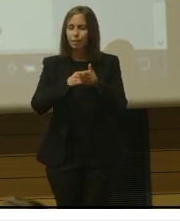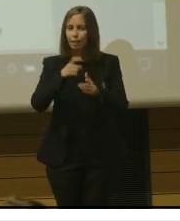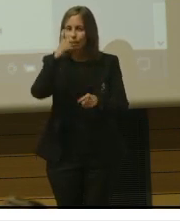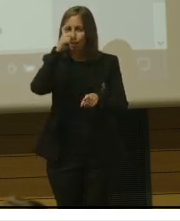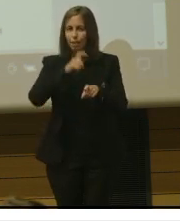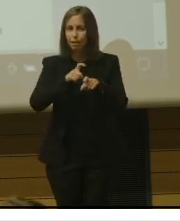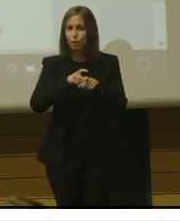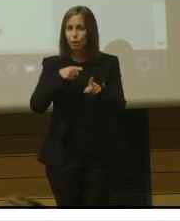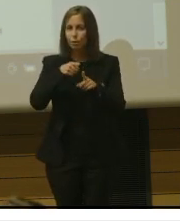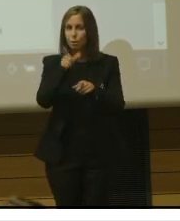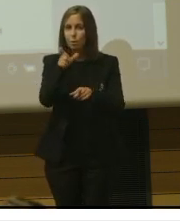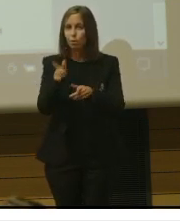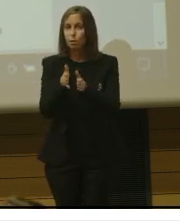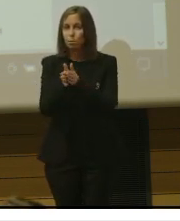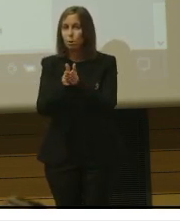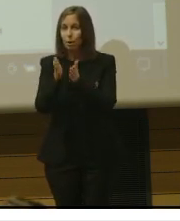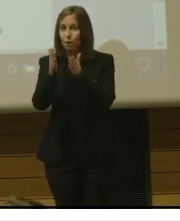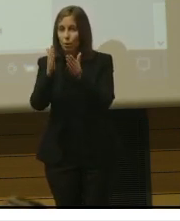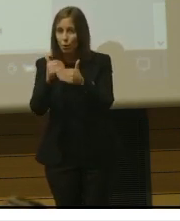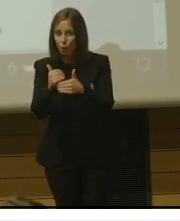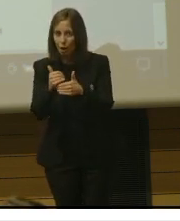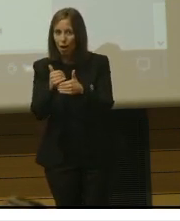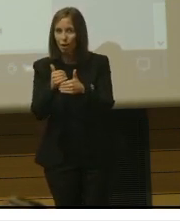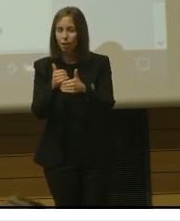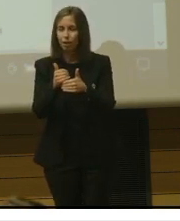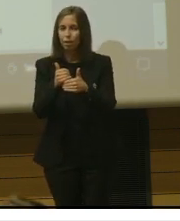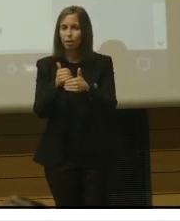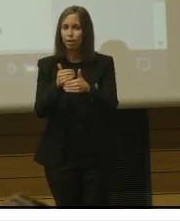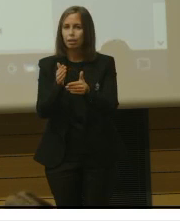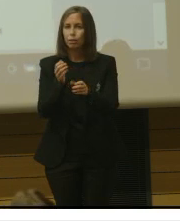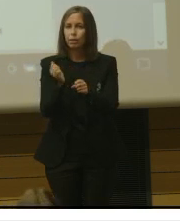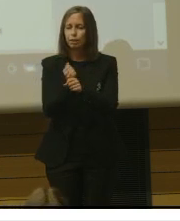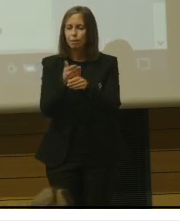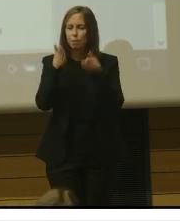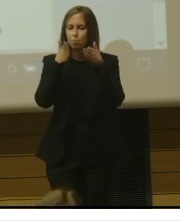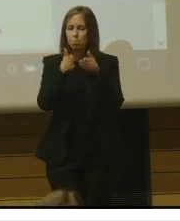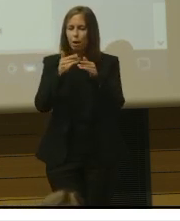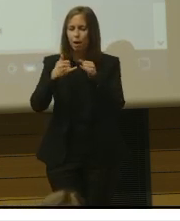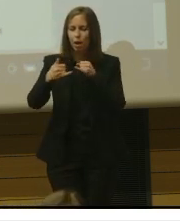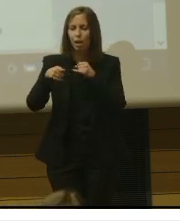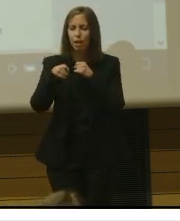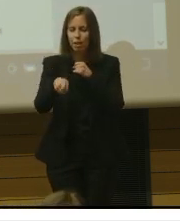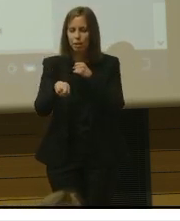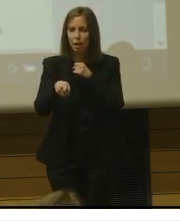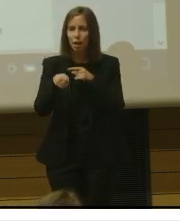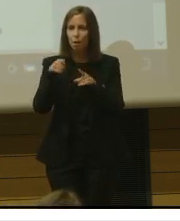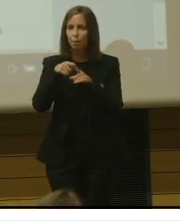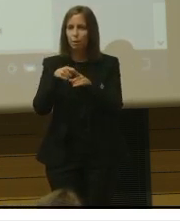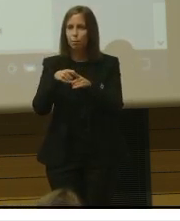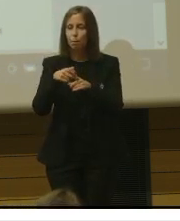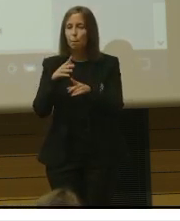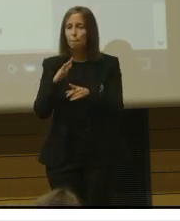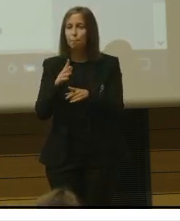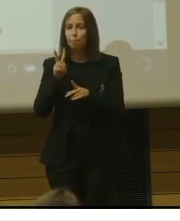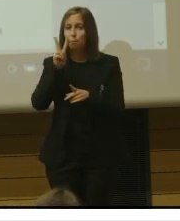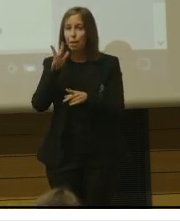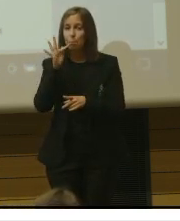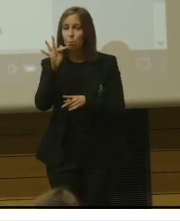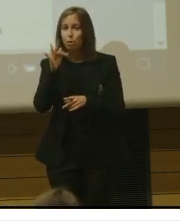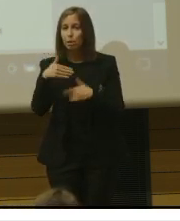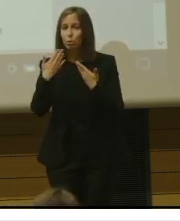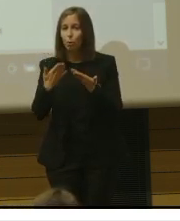poco motivada, ¿no? La entrevista motivacional, por ejemplo. Tenemos que trabajar mucho en esa línea para hacerles ver los beneficios que tiene para ellas y para sus